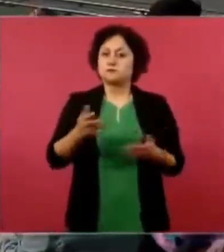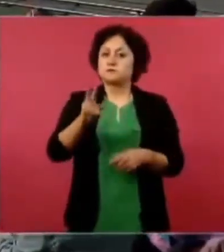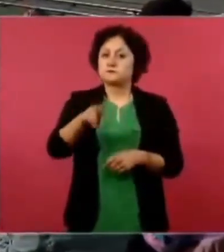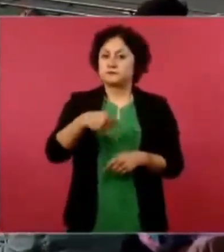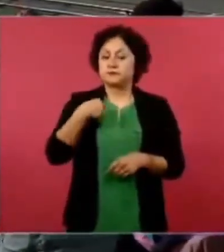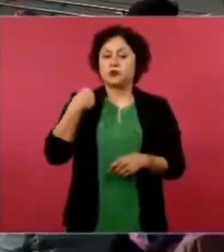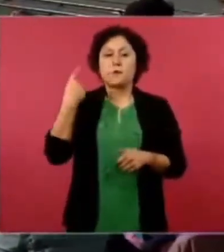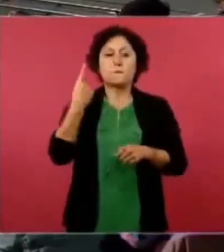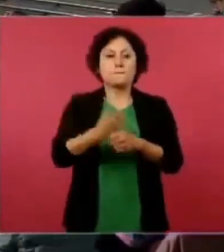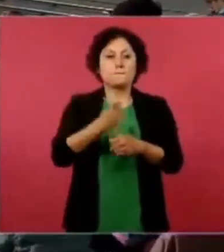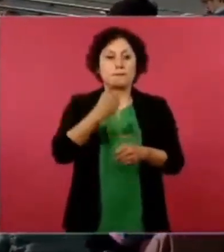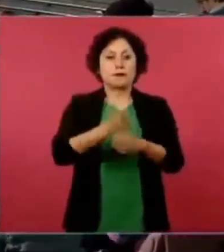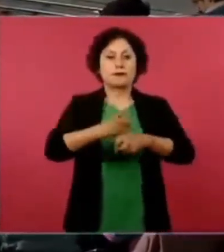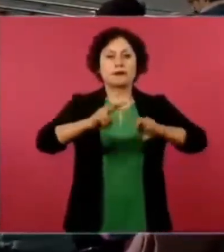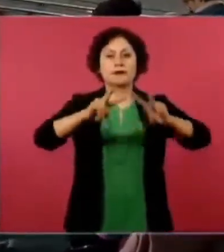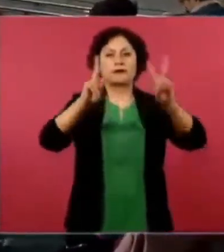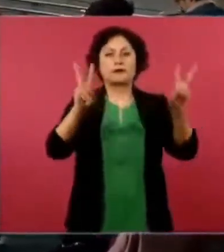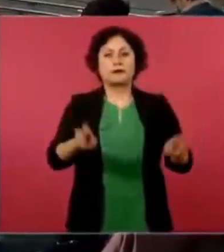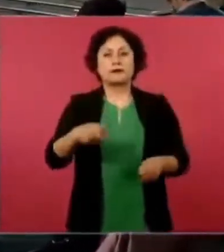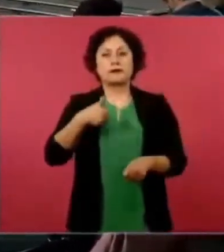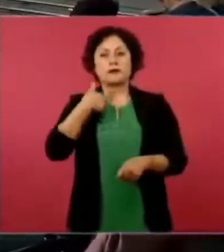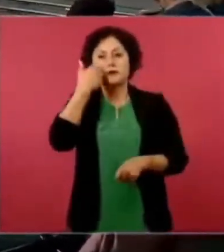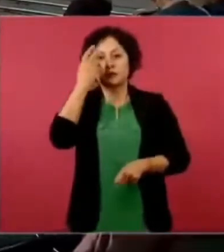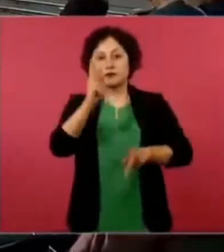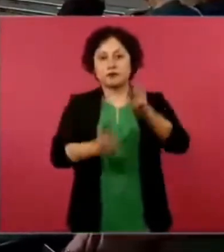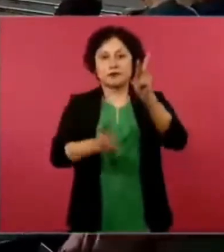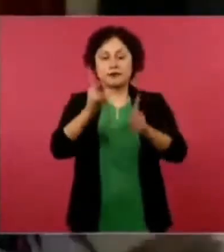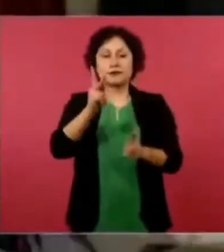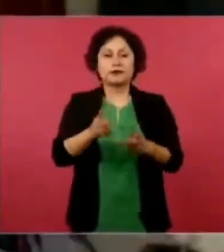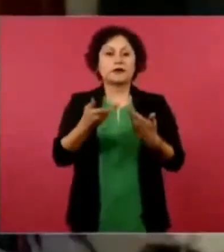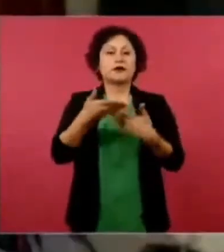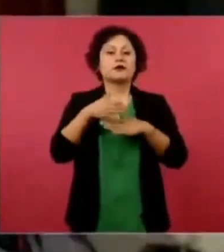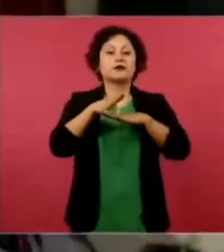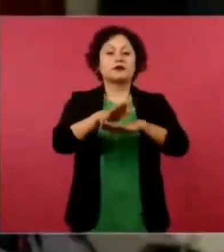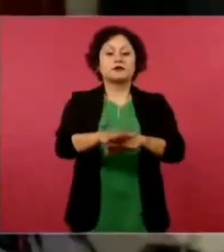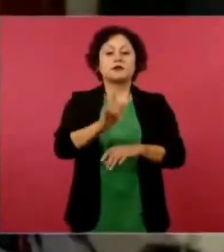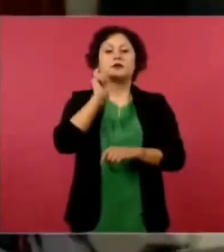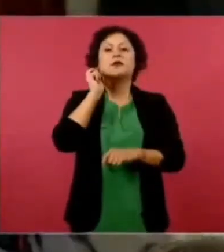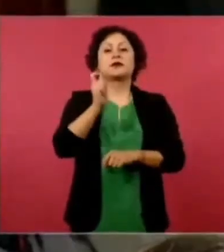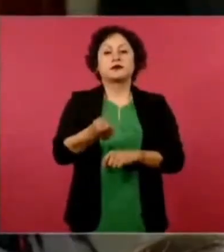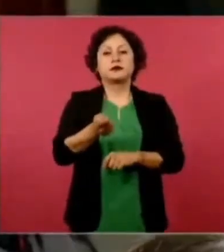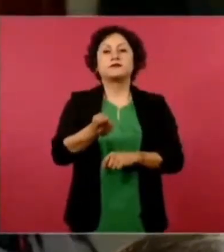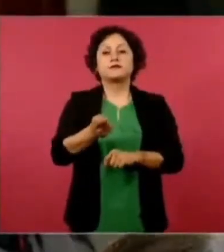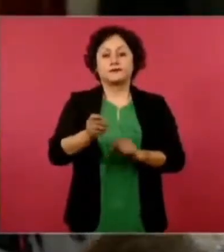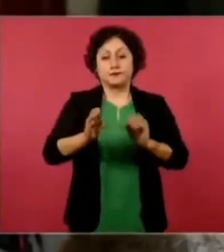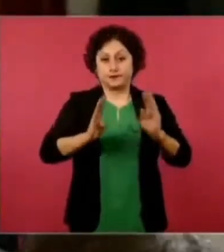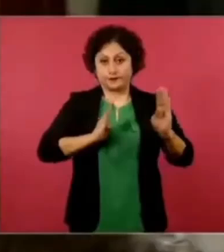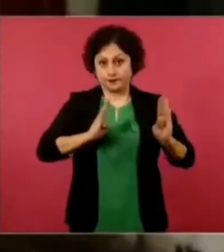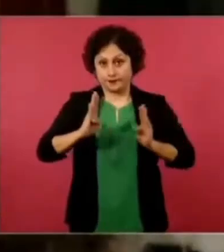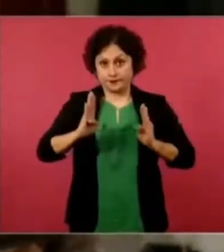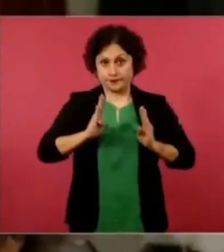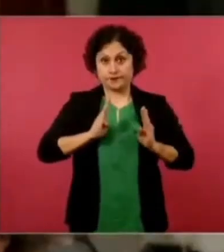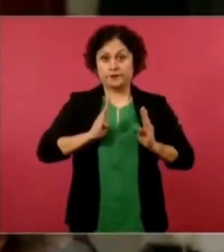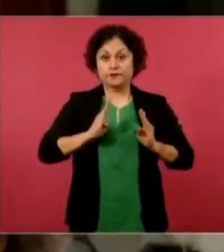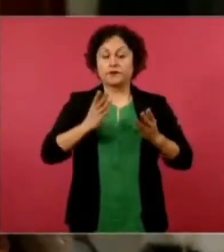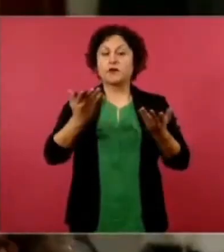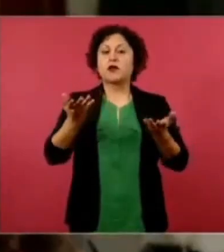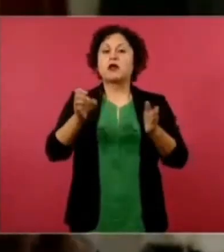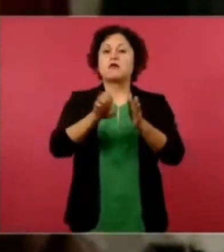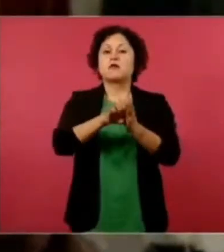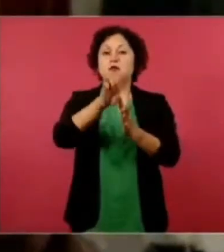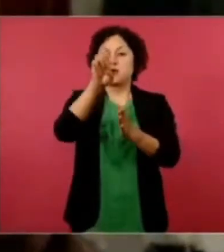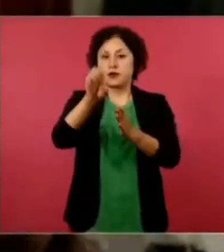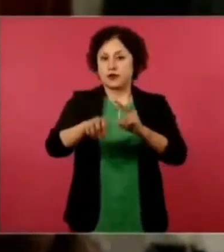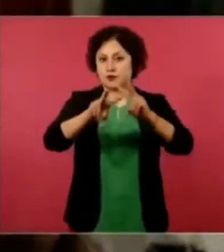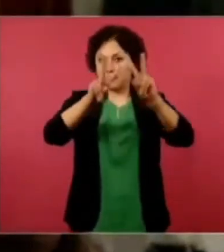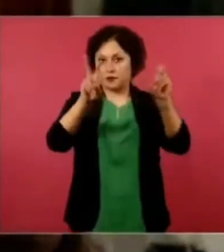gustaría abordar tiene que ver con las Fuerzas Armadas, particularmente en los casos de Ayotzinapa y